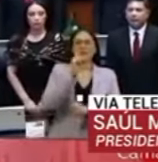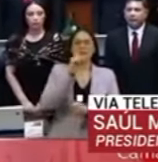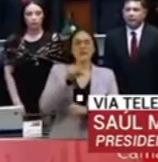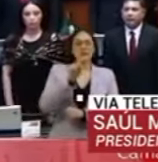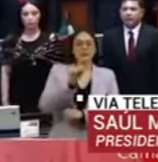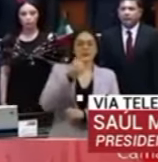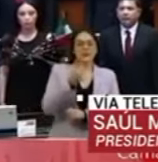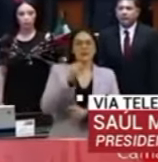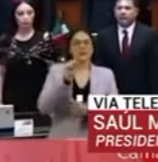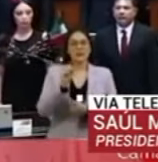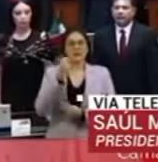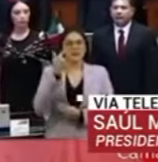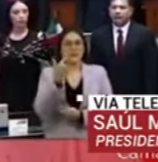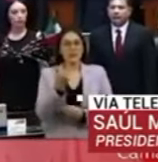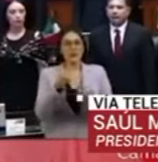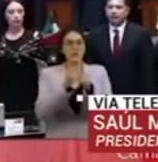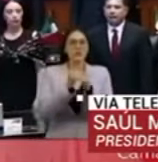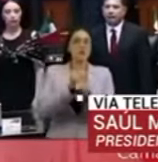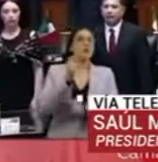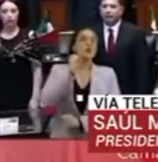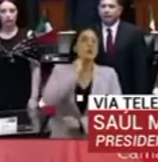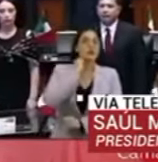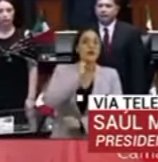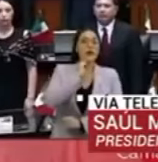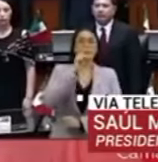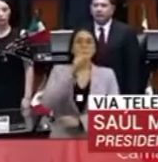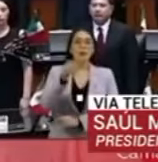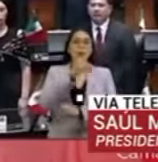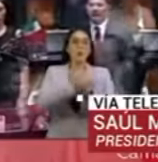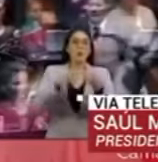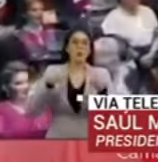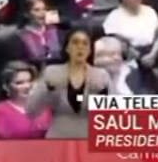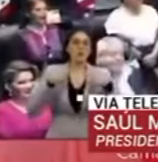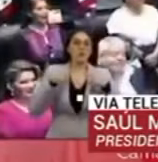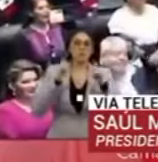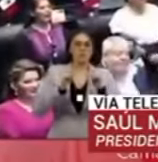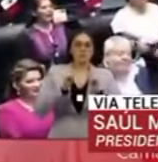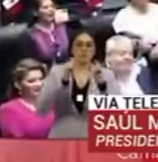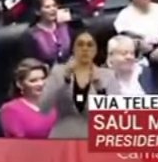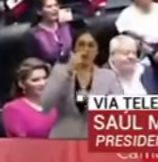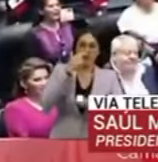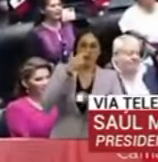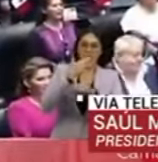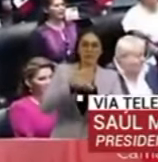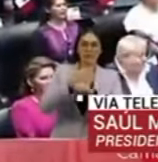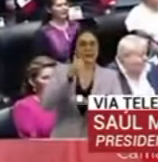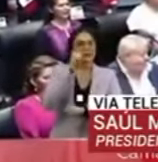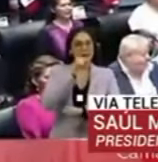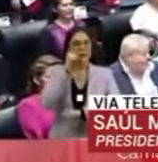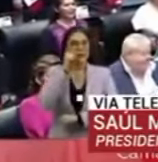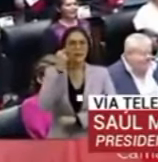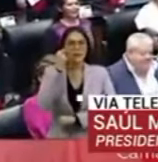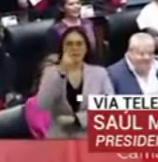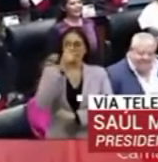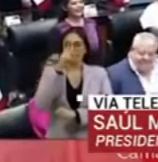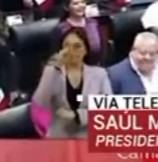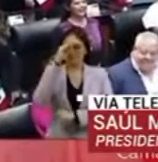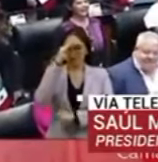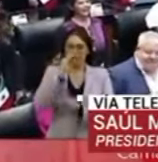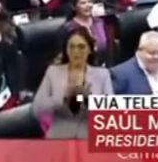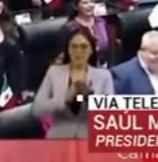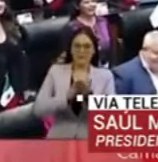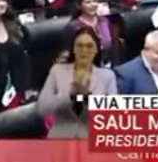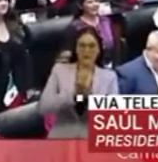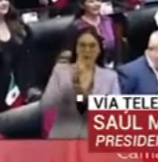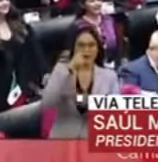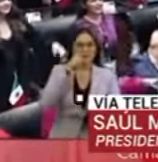si se enferme o no pero nosotros estamos obligados estamos preparados e incluso se lo digo para dar el debate No